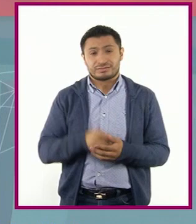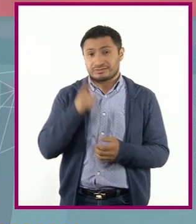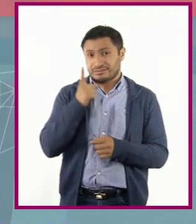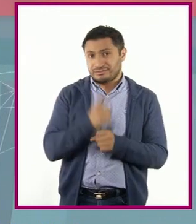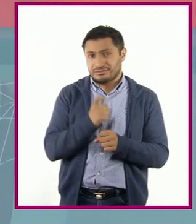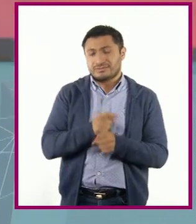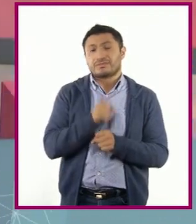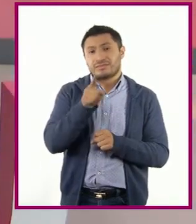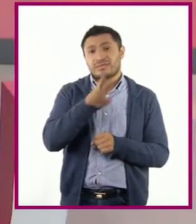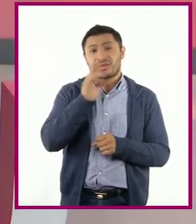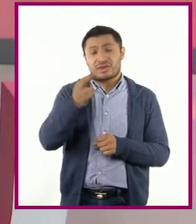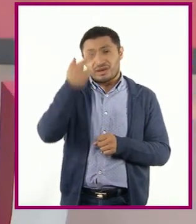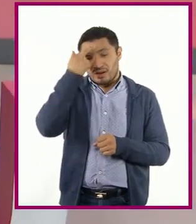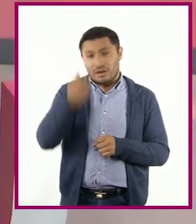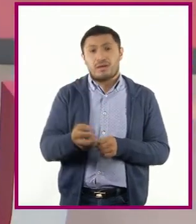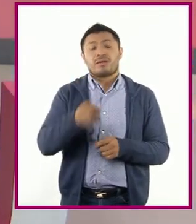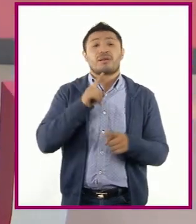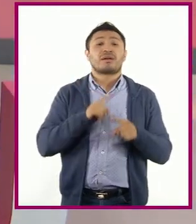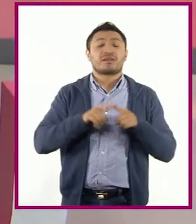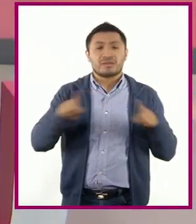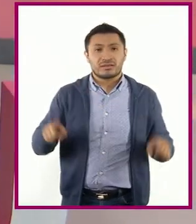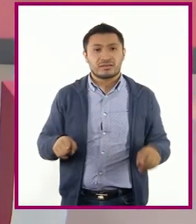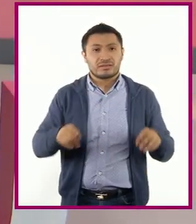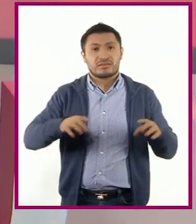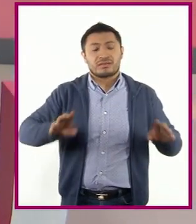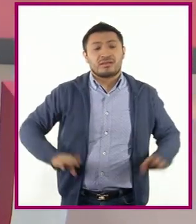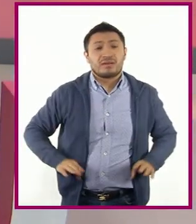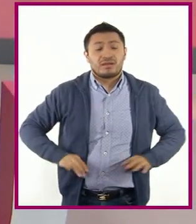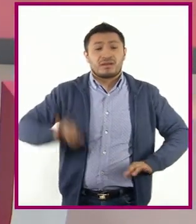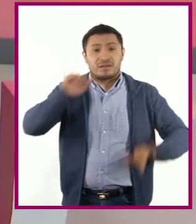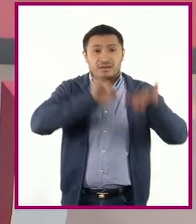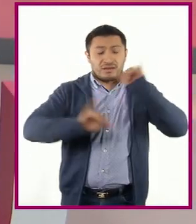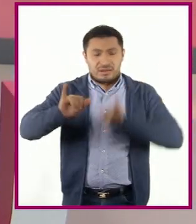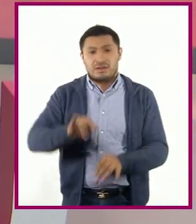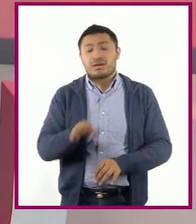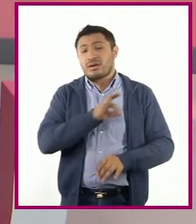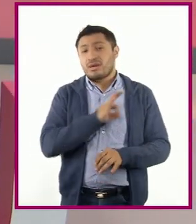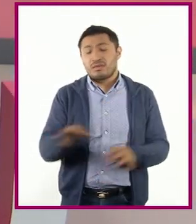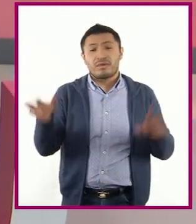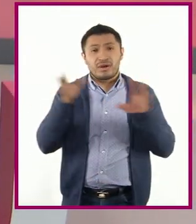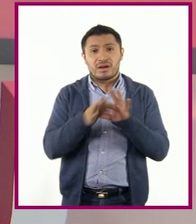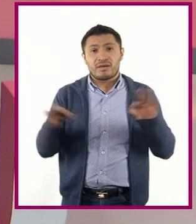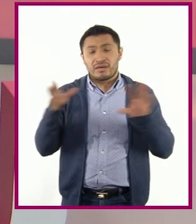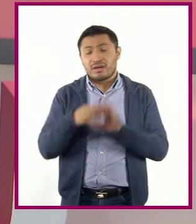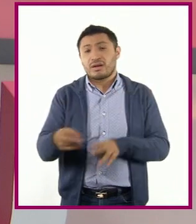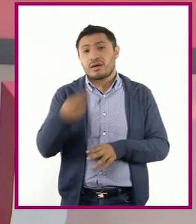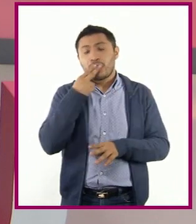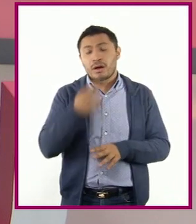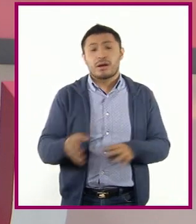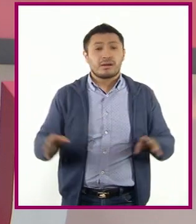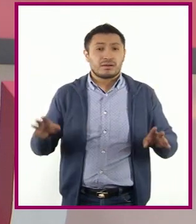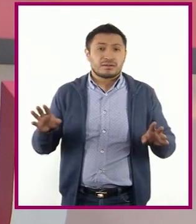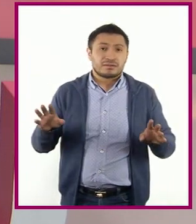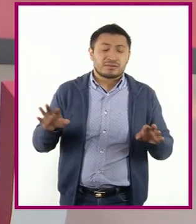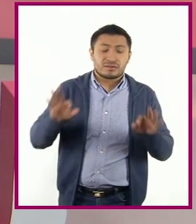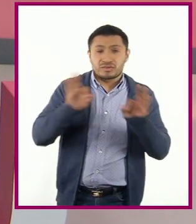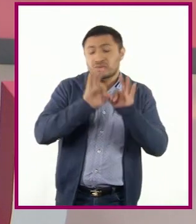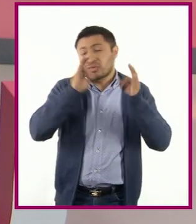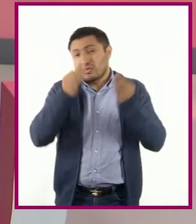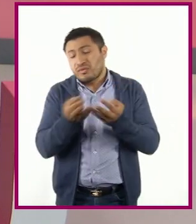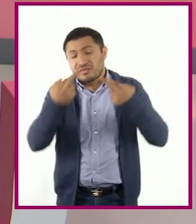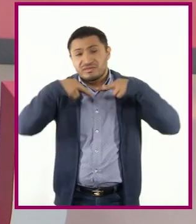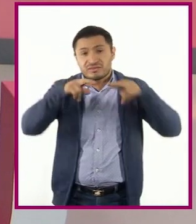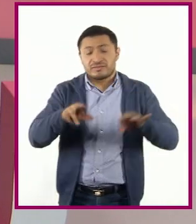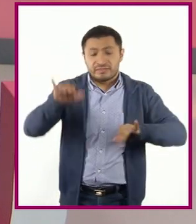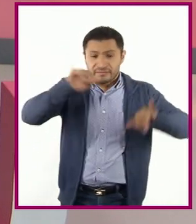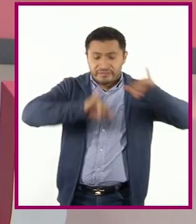Primero, deben saber que la diferencia entre elementos y compuestos químicos se puede explicar mediante modelos que representan su composición a un